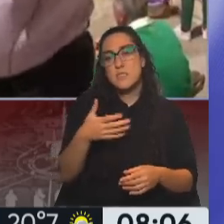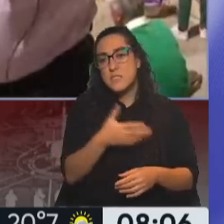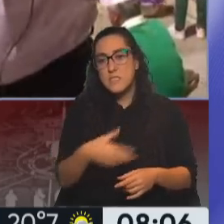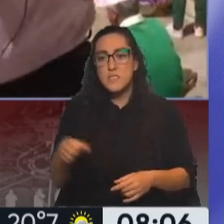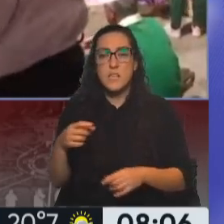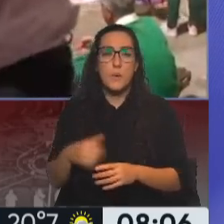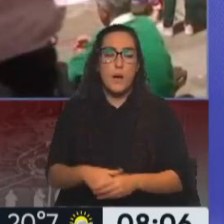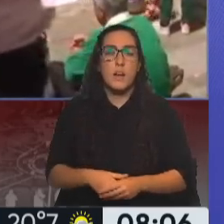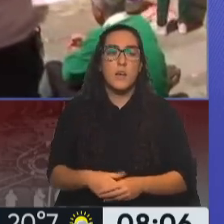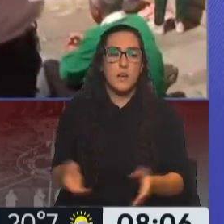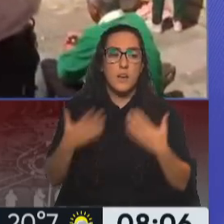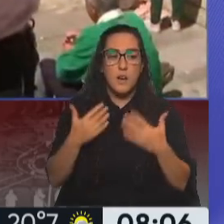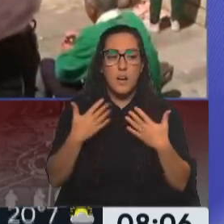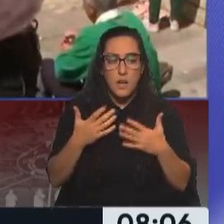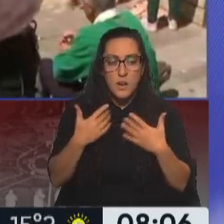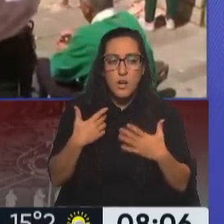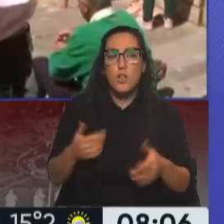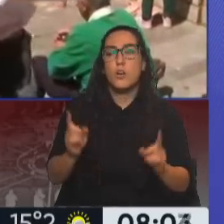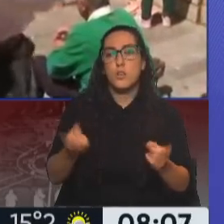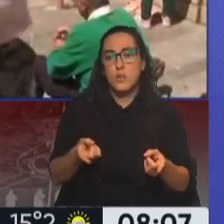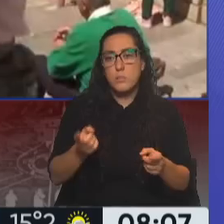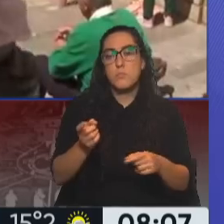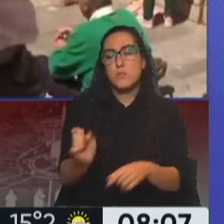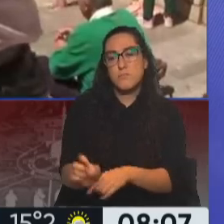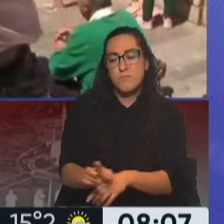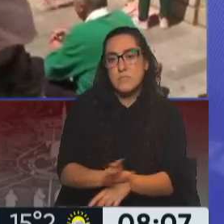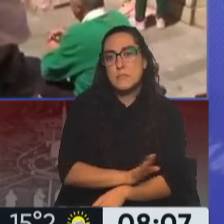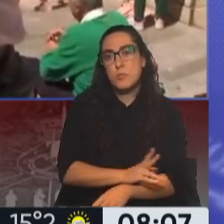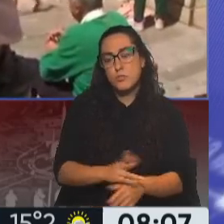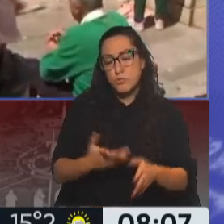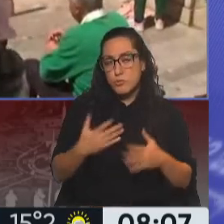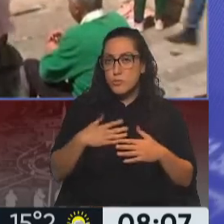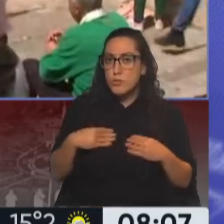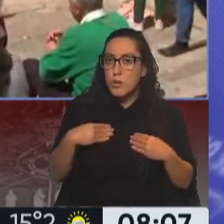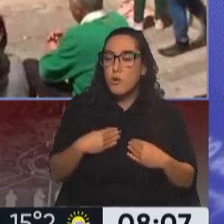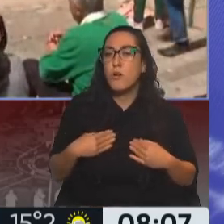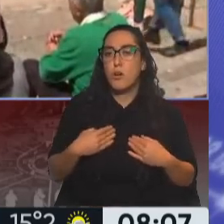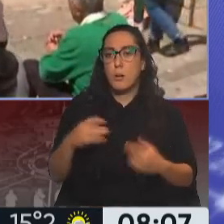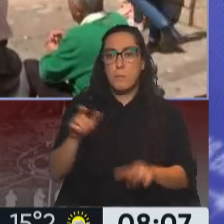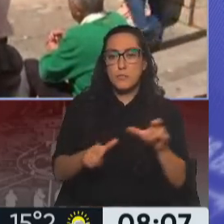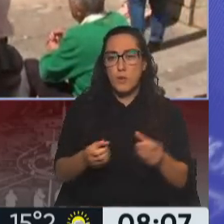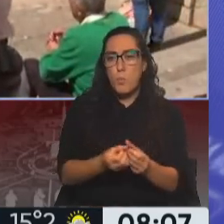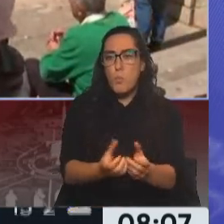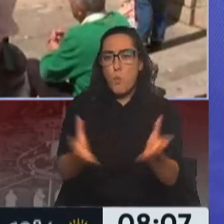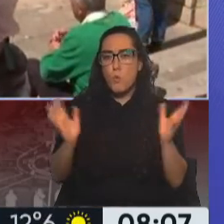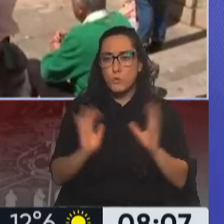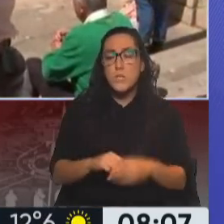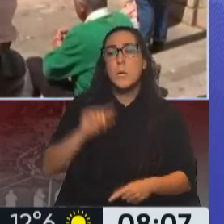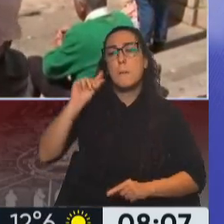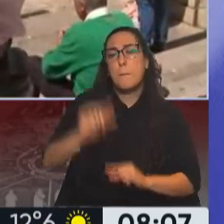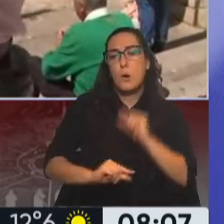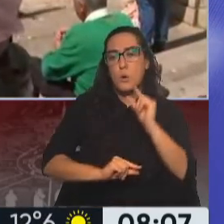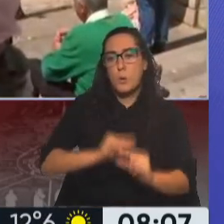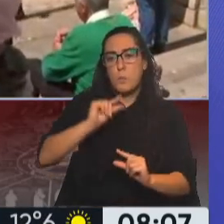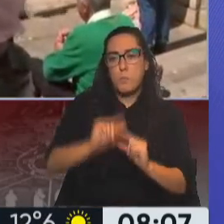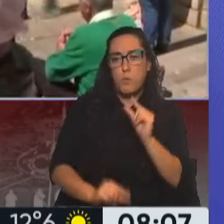mucho calor, la emoción también juega su papel, son muchas horas, hay muchísima gente, bueno, pero de a poco, bueno, ahí lo